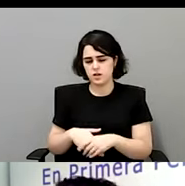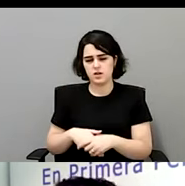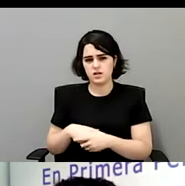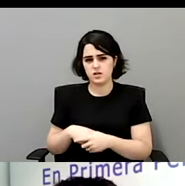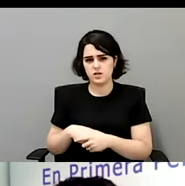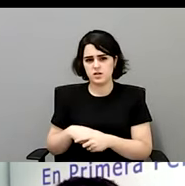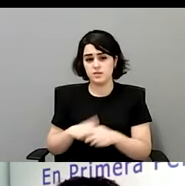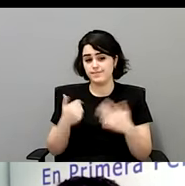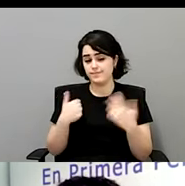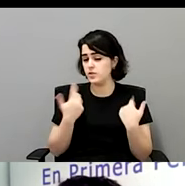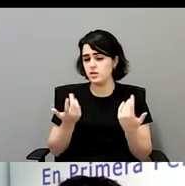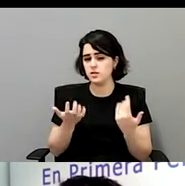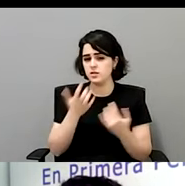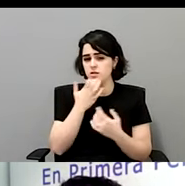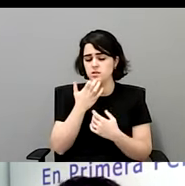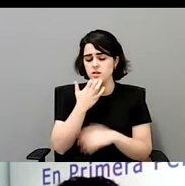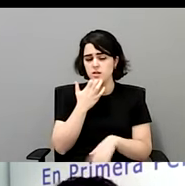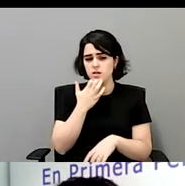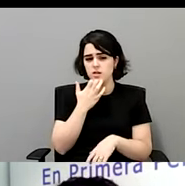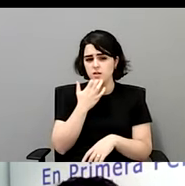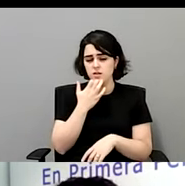yo, si me tengo que